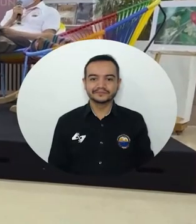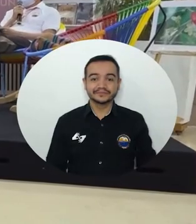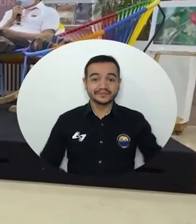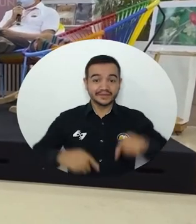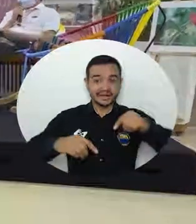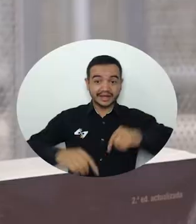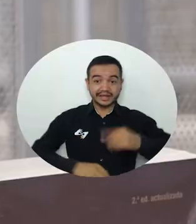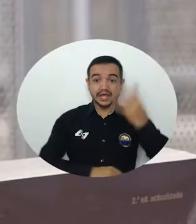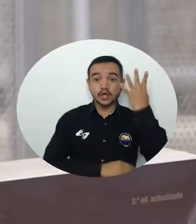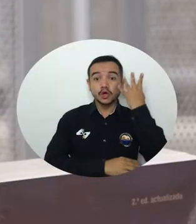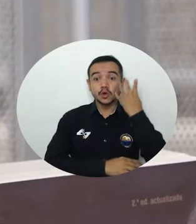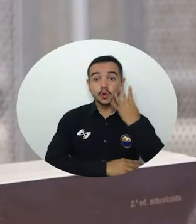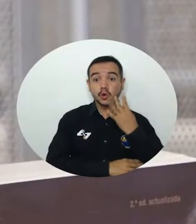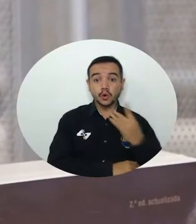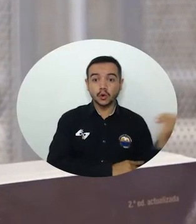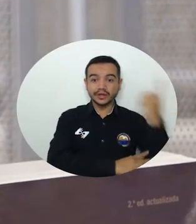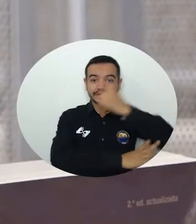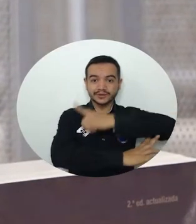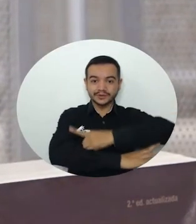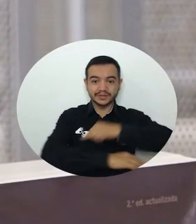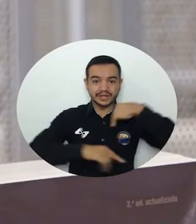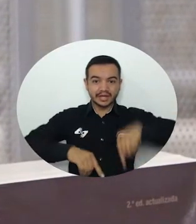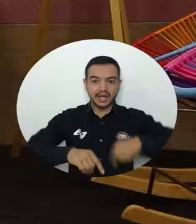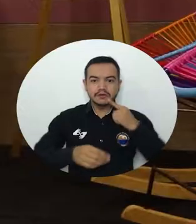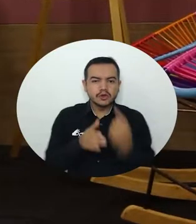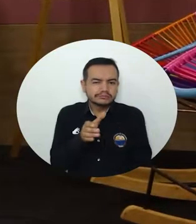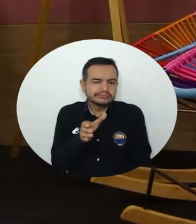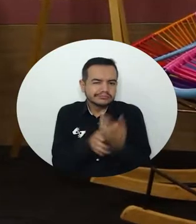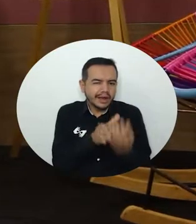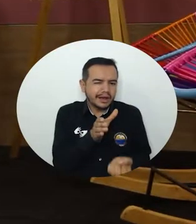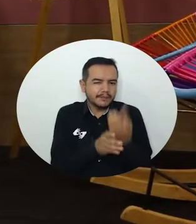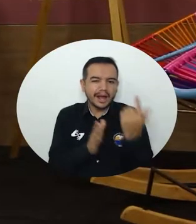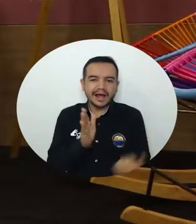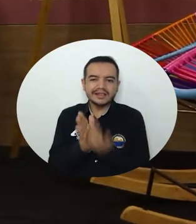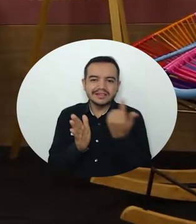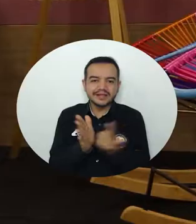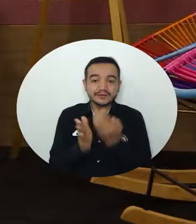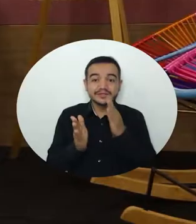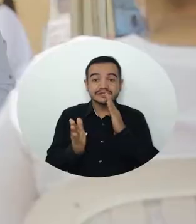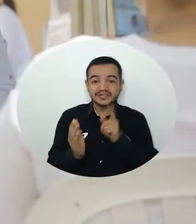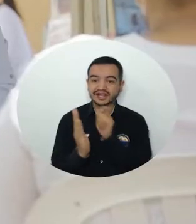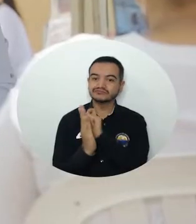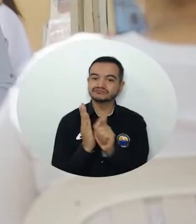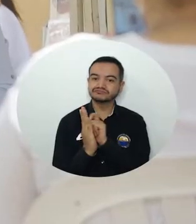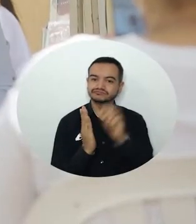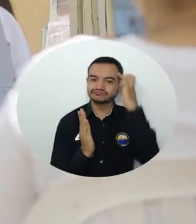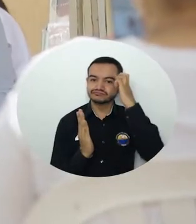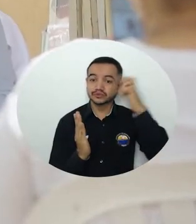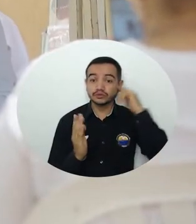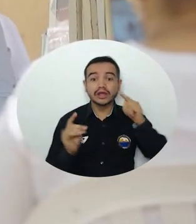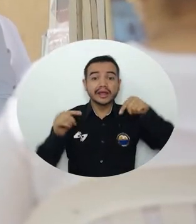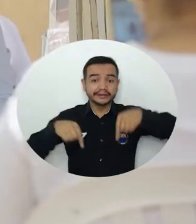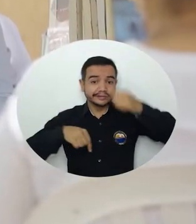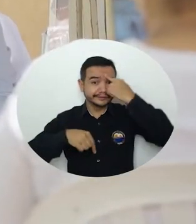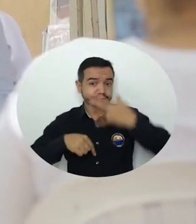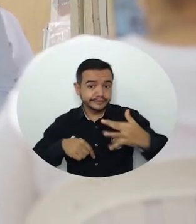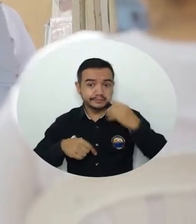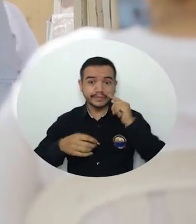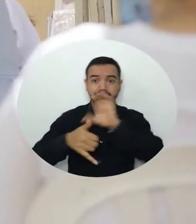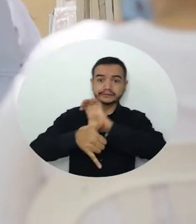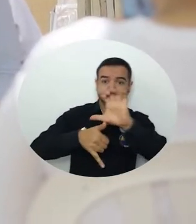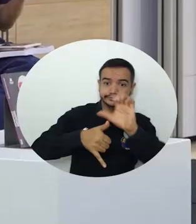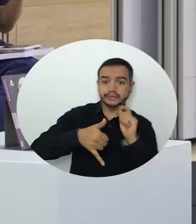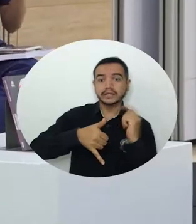los 4 días de feria se hicieron varios lanzamientos de libros donde escritores locales, nacionales e internacionales presentaron al público